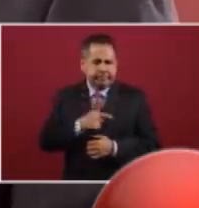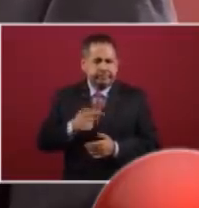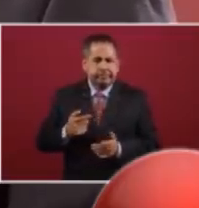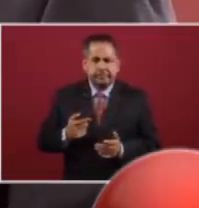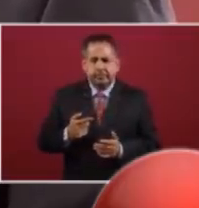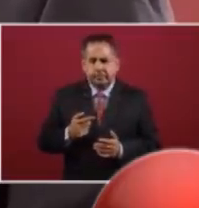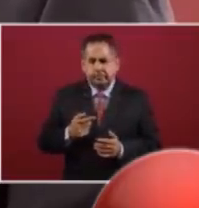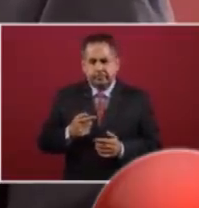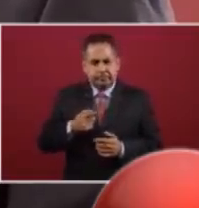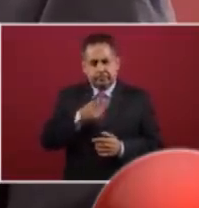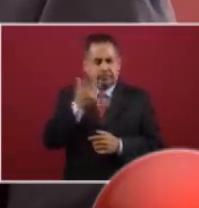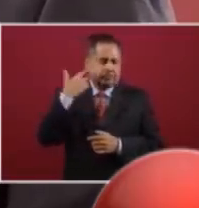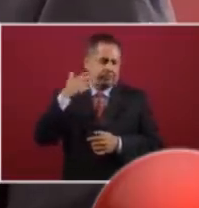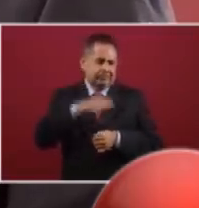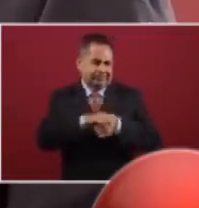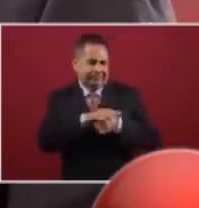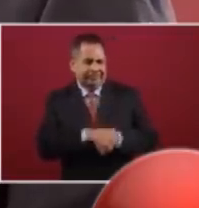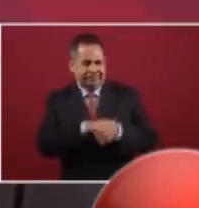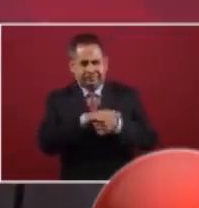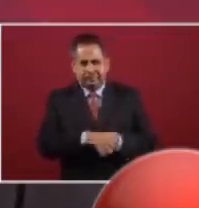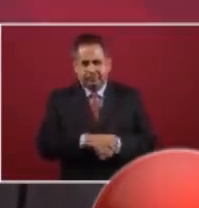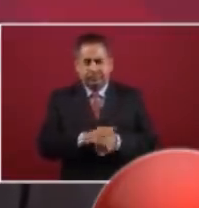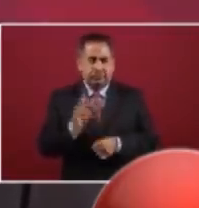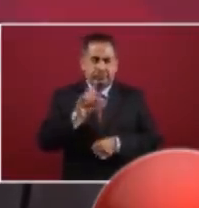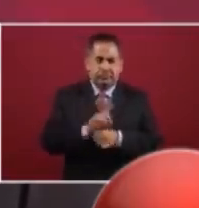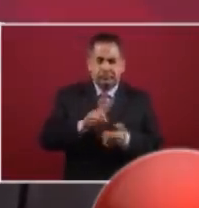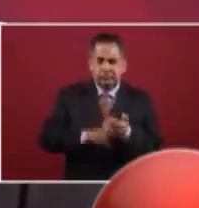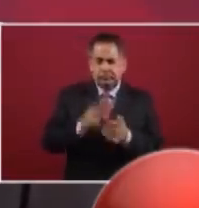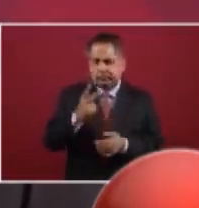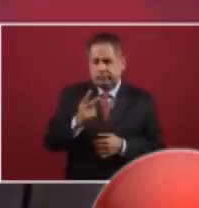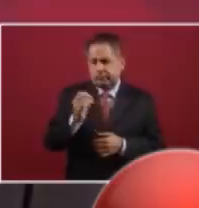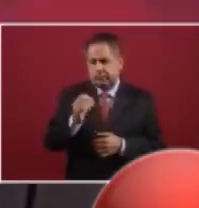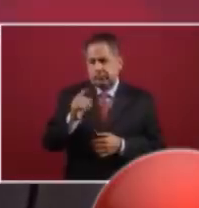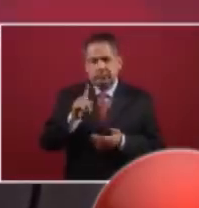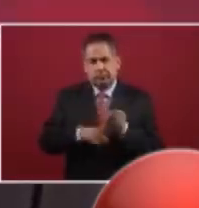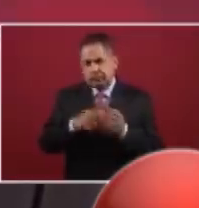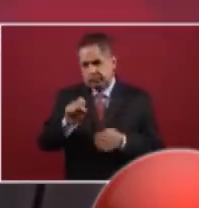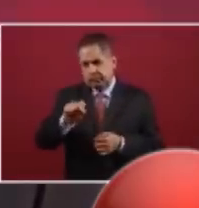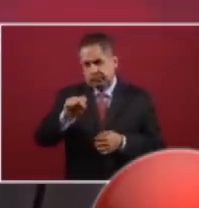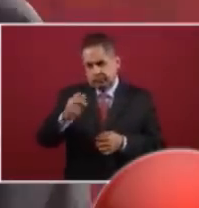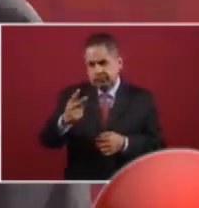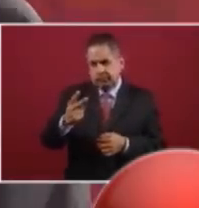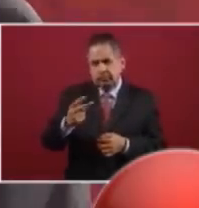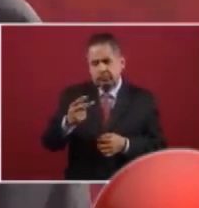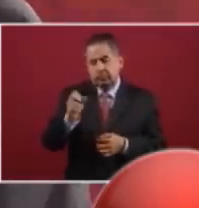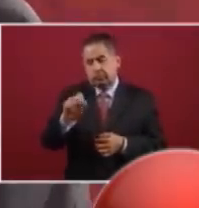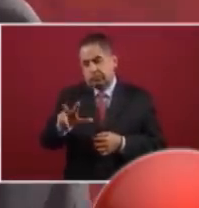a la represión del 2 de octubre del 68,